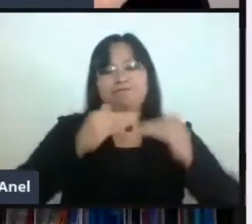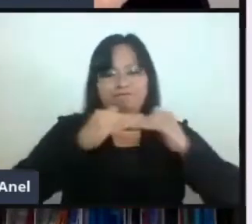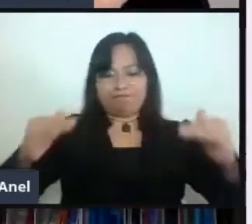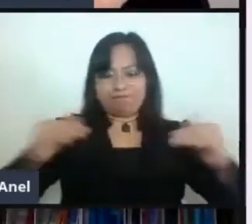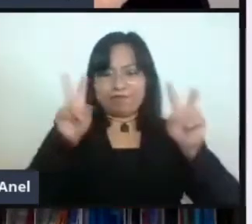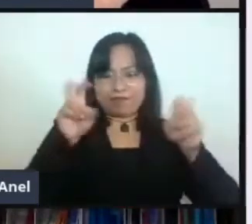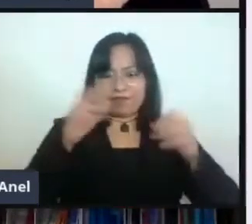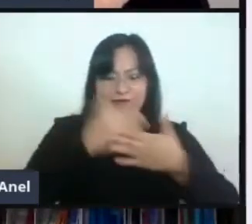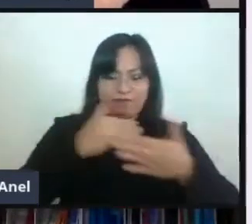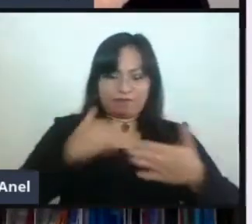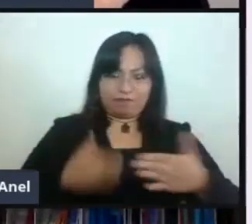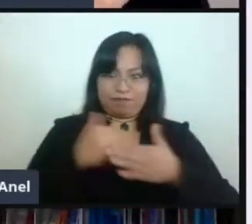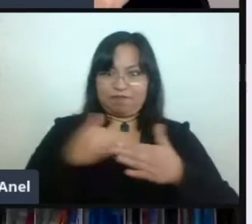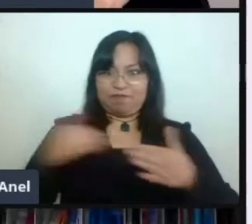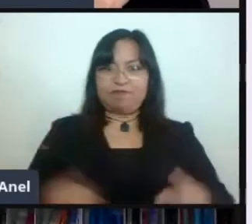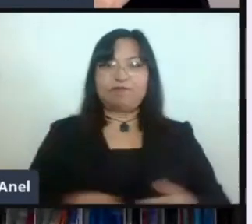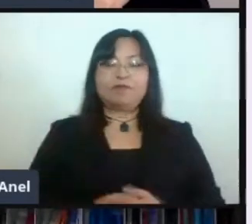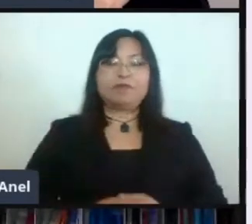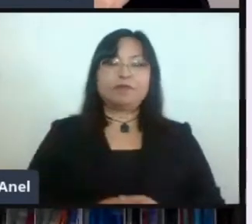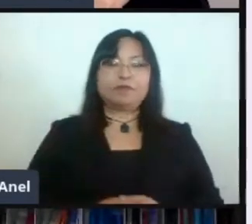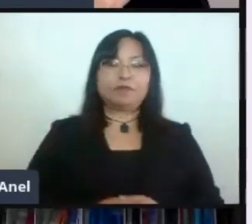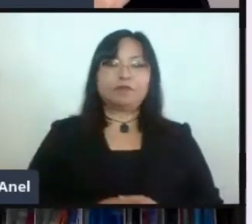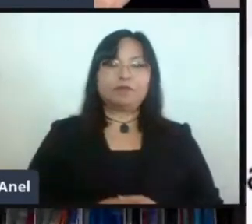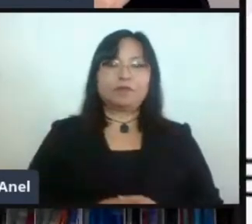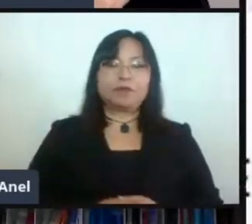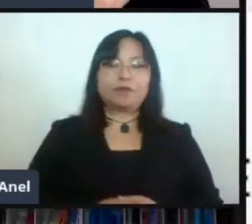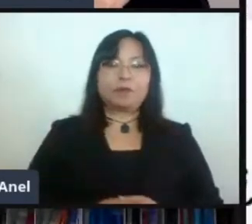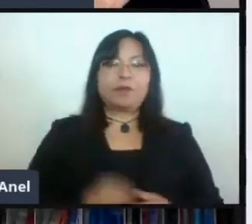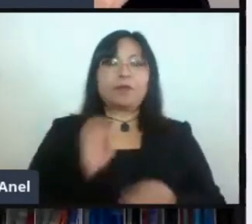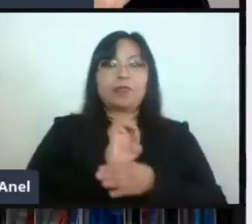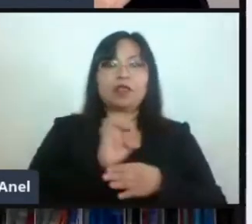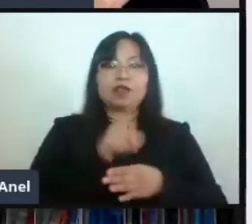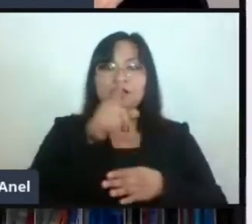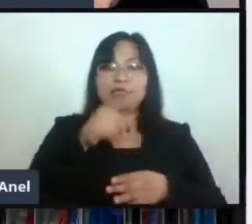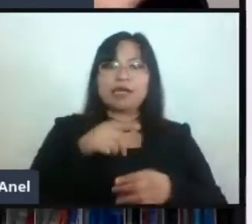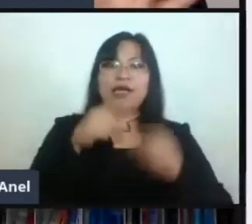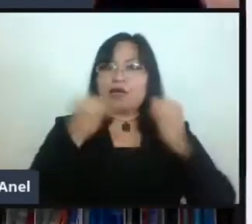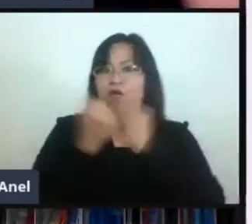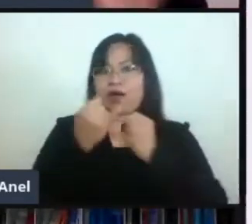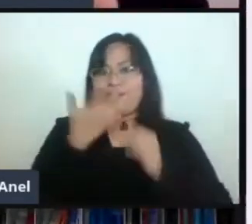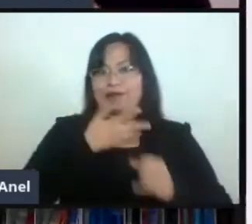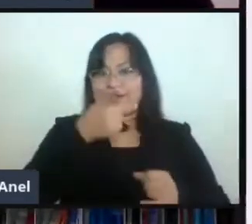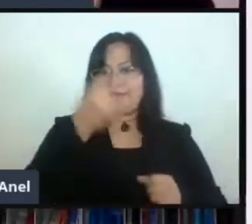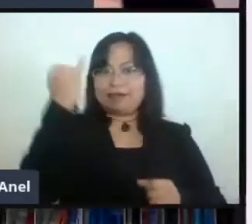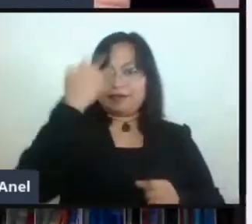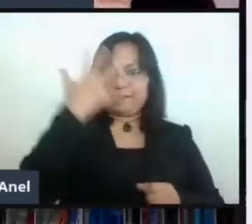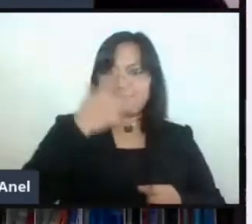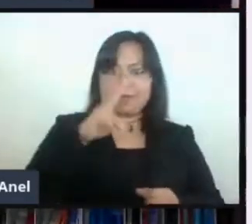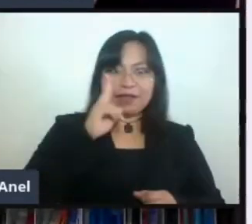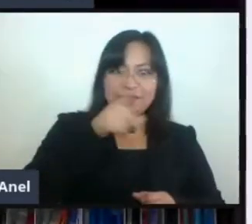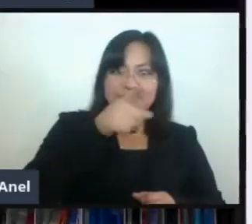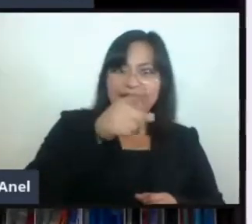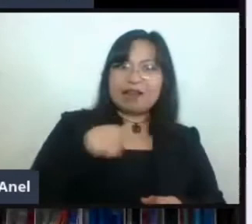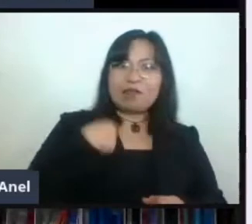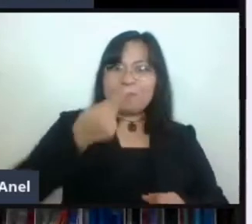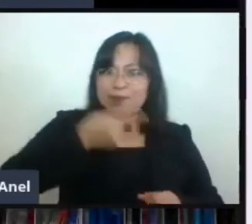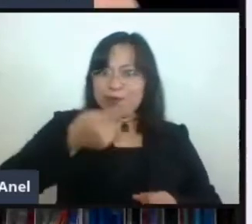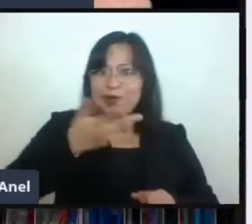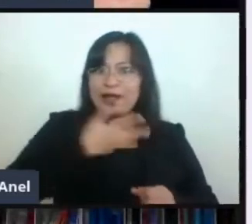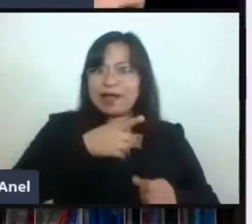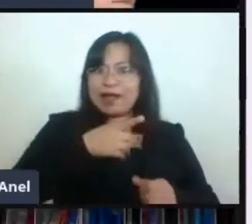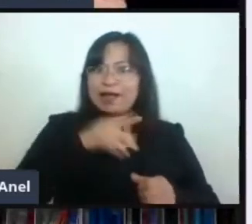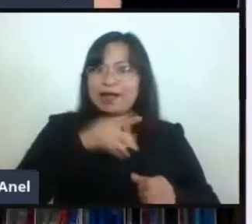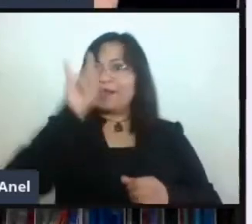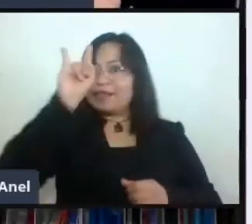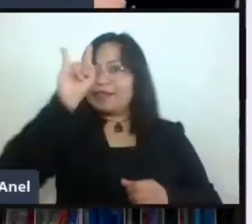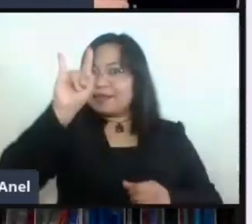pero curiosamente aquí también tengo el icono de imagen, Carlos, que está más cerquita. Del lado derecho donde yo pongo la pregunta, ahí siempre va a venir